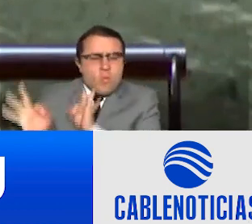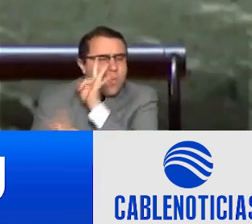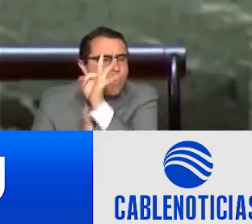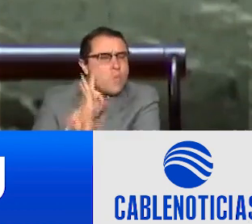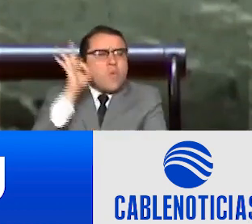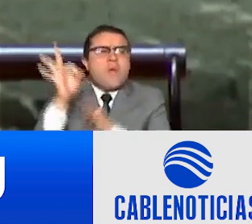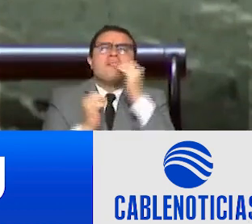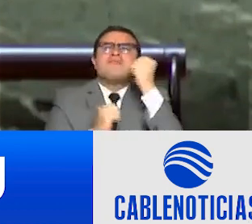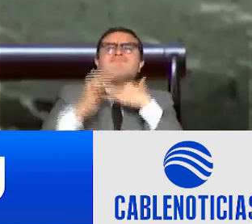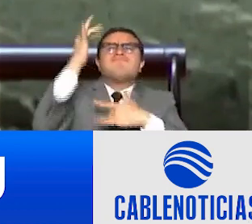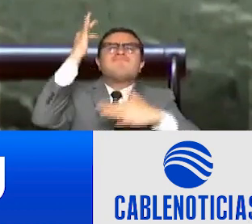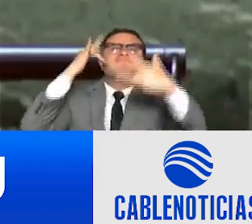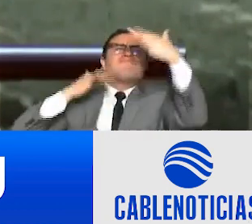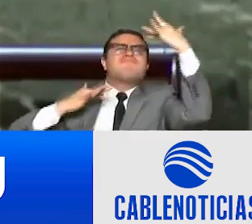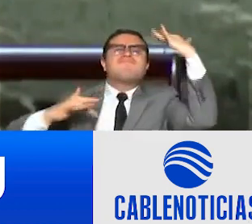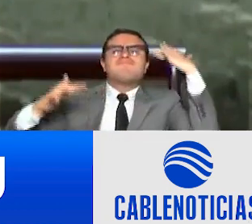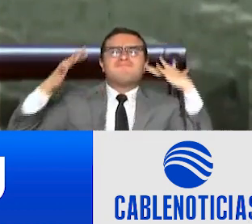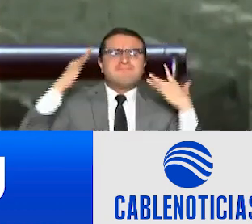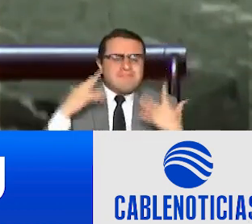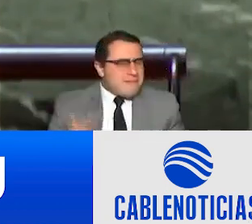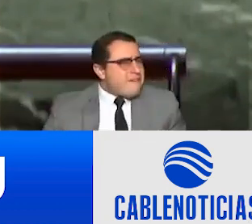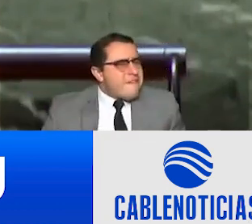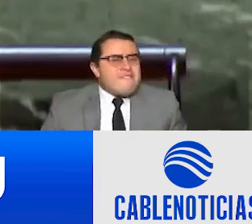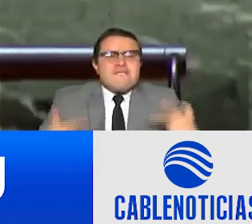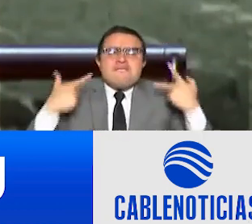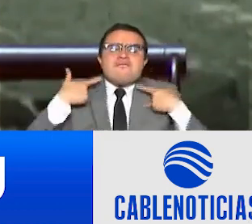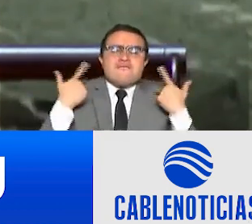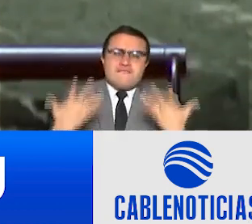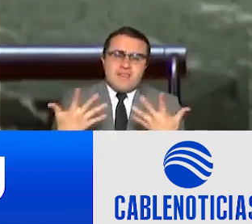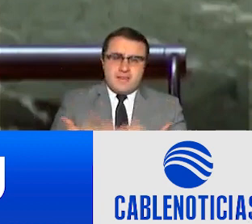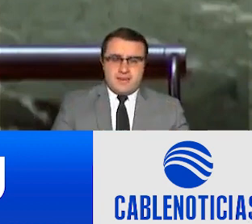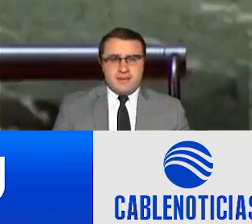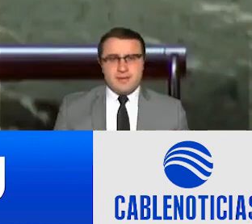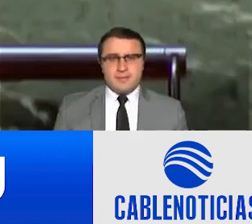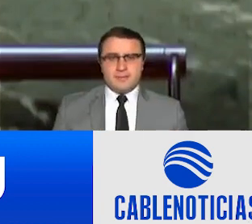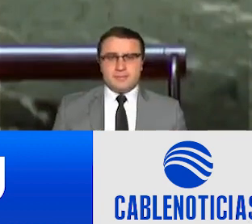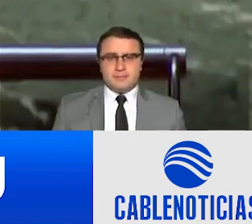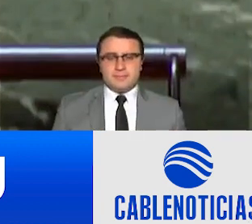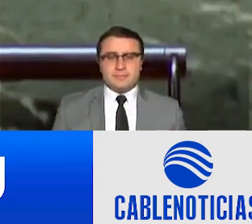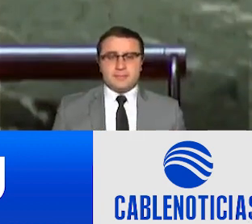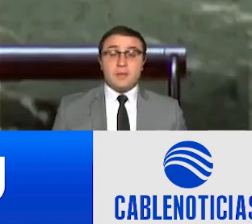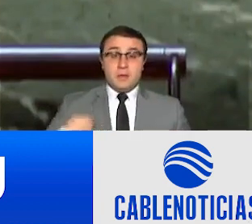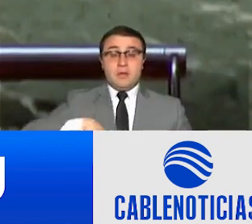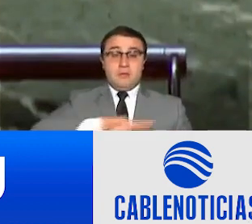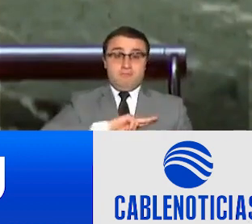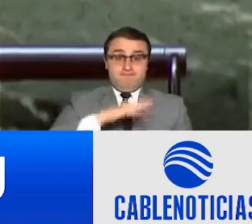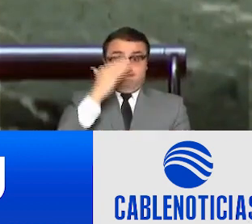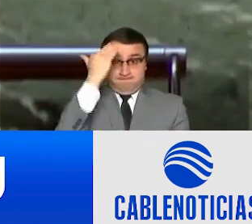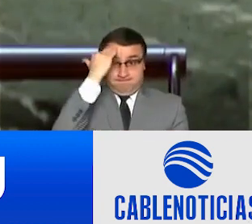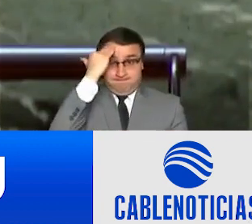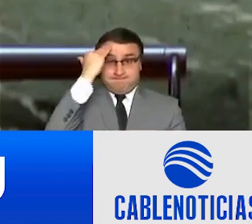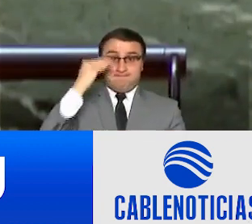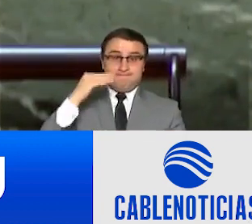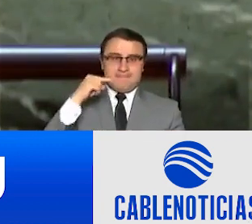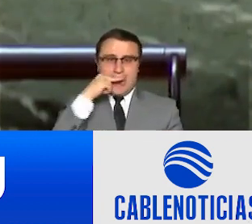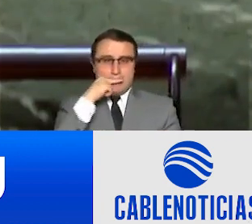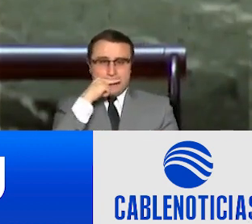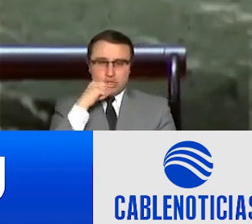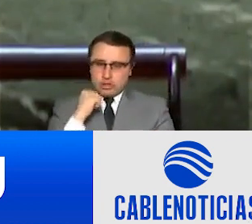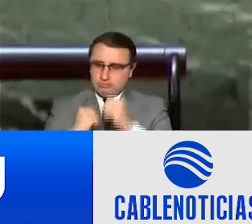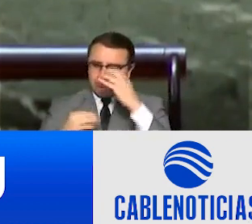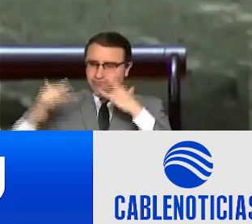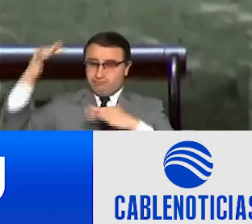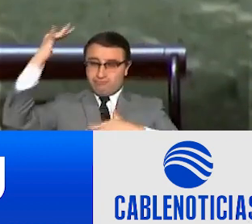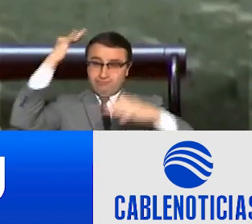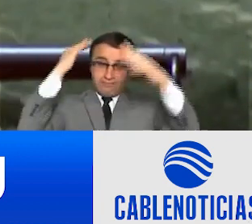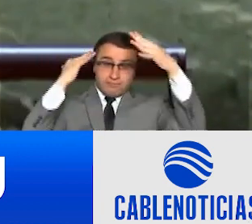la selva, el bosque, la vida. Sabemos que la selva amazónica entre las